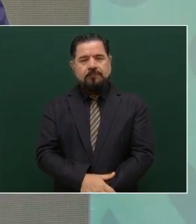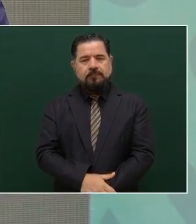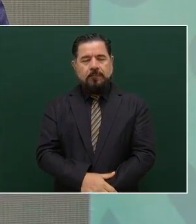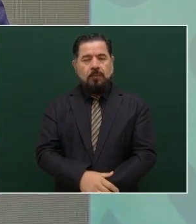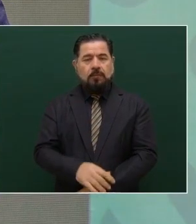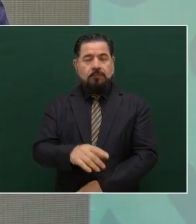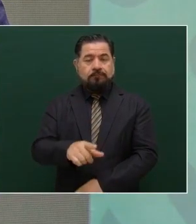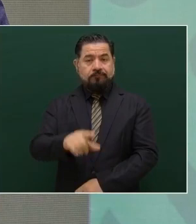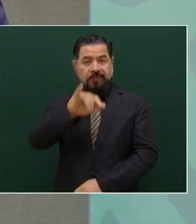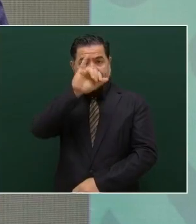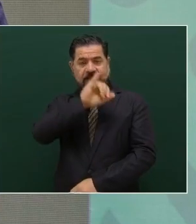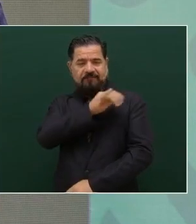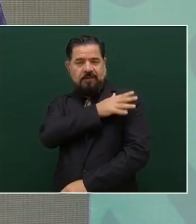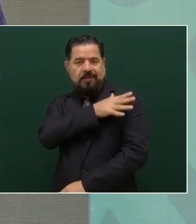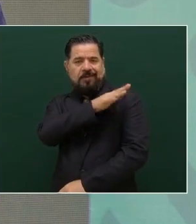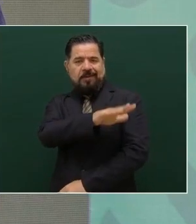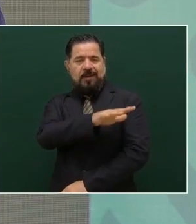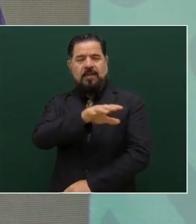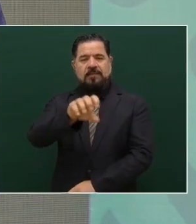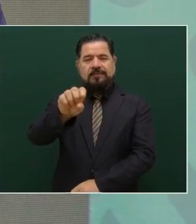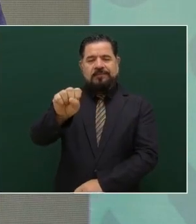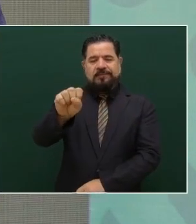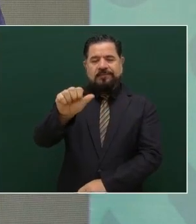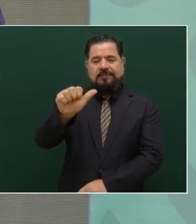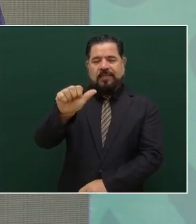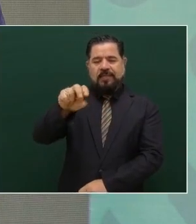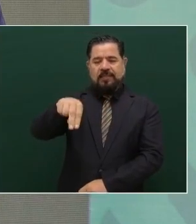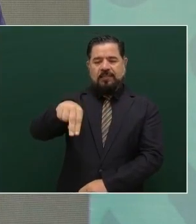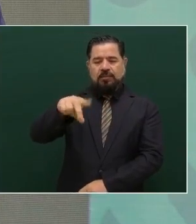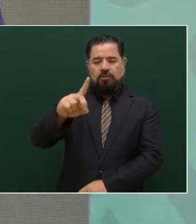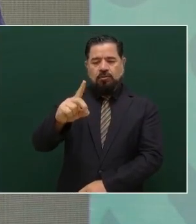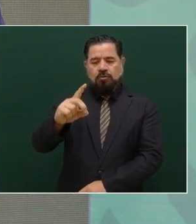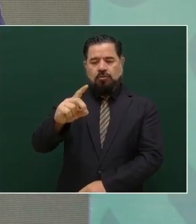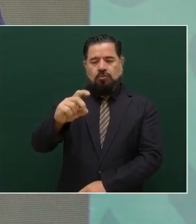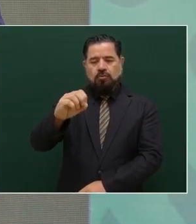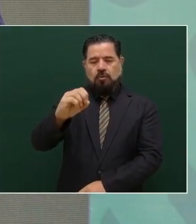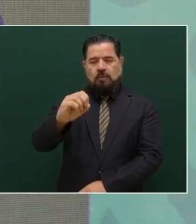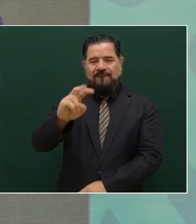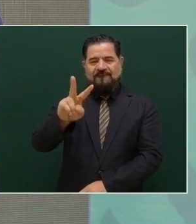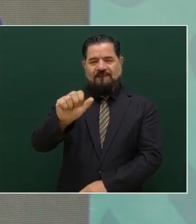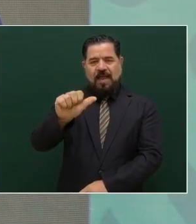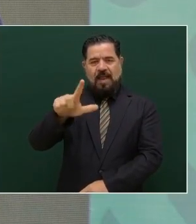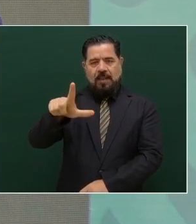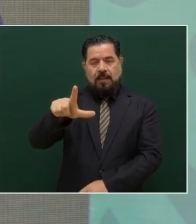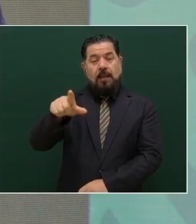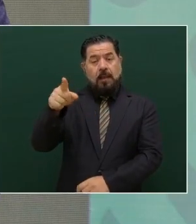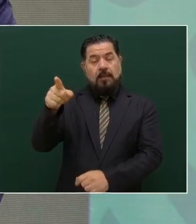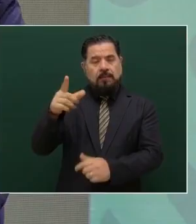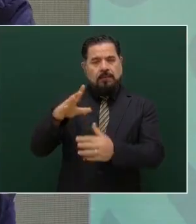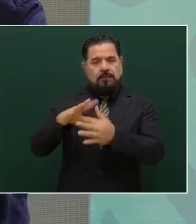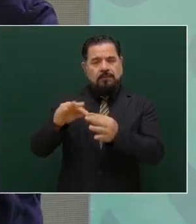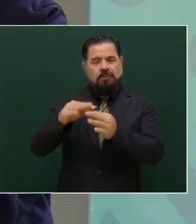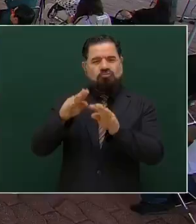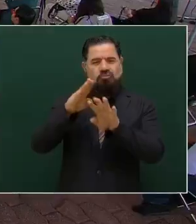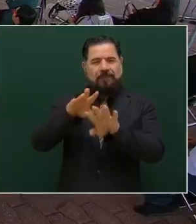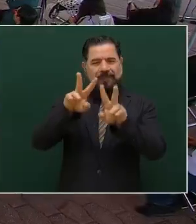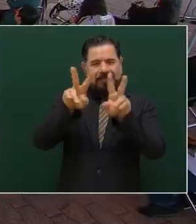general Sandoval a informarnos sobre seguridad y vamos a dejar